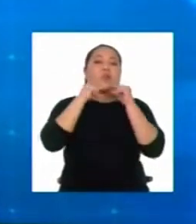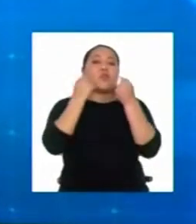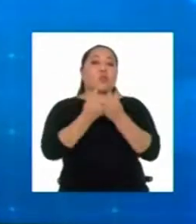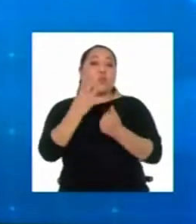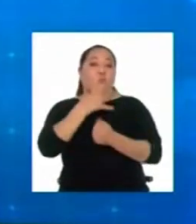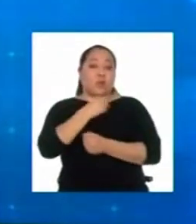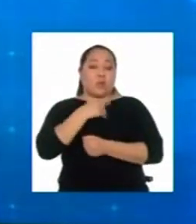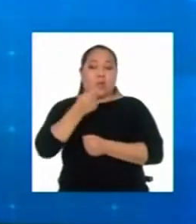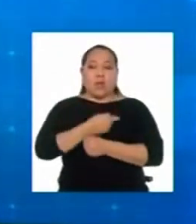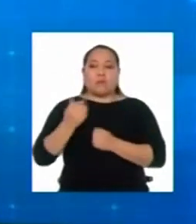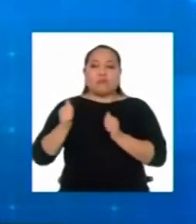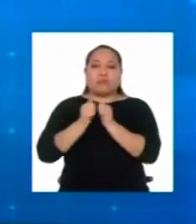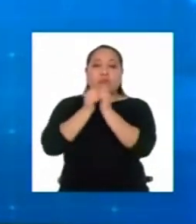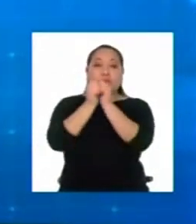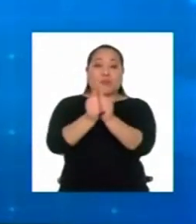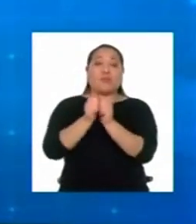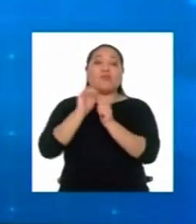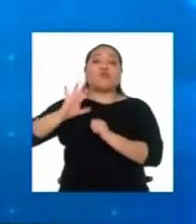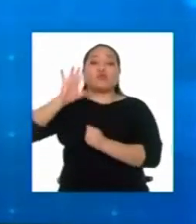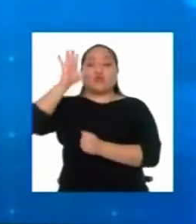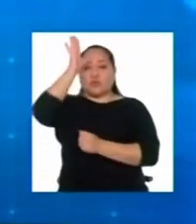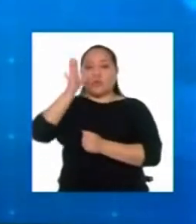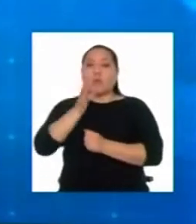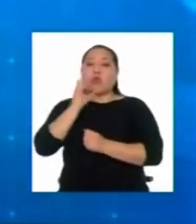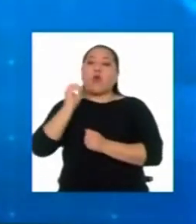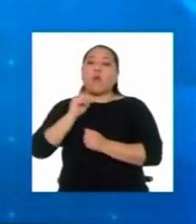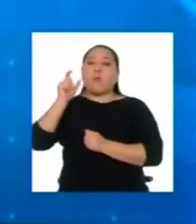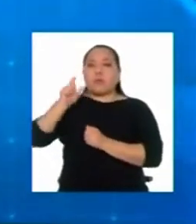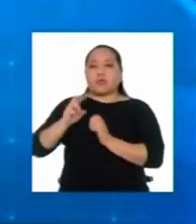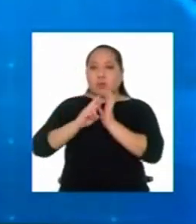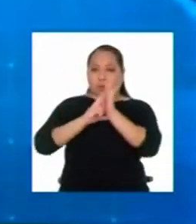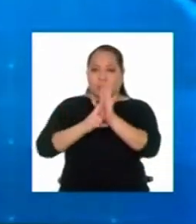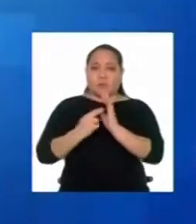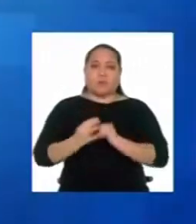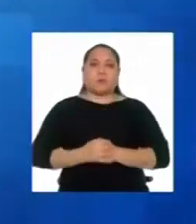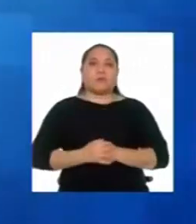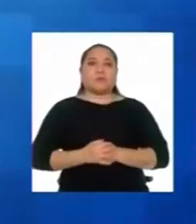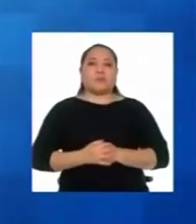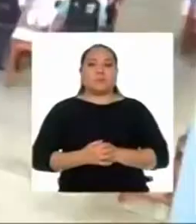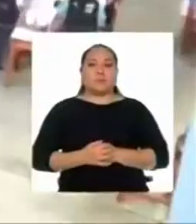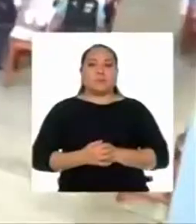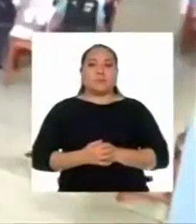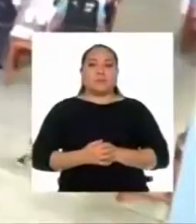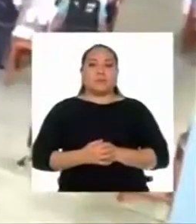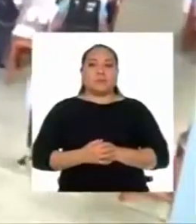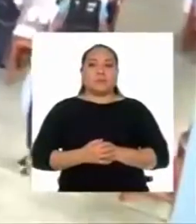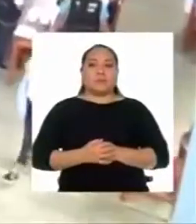a los vacunatorios acompañados de sus padres o apoderados.